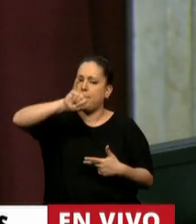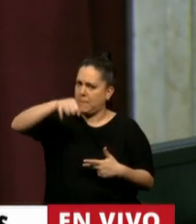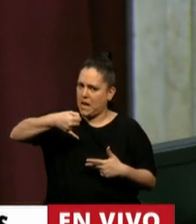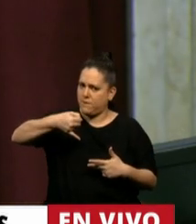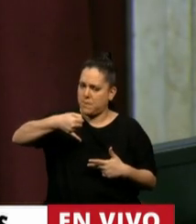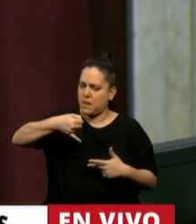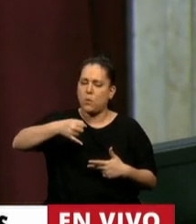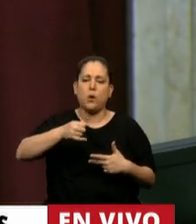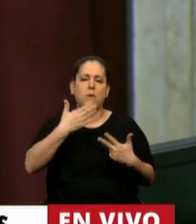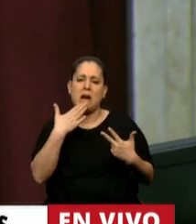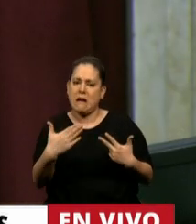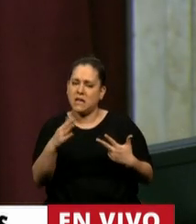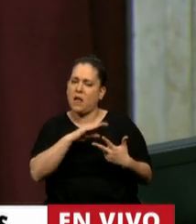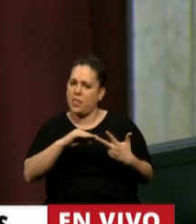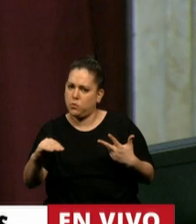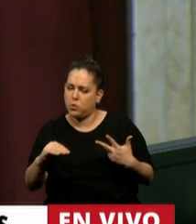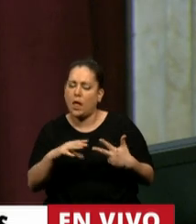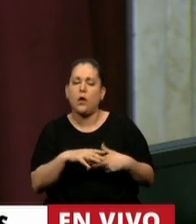presidente Gracias